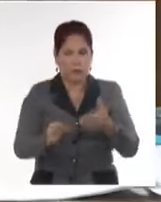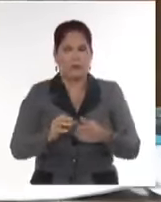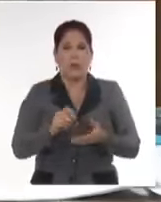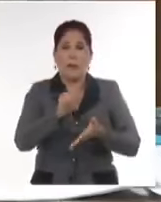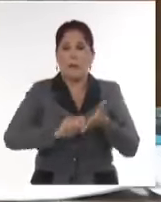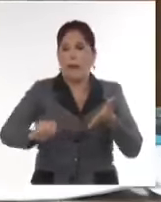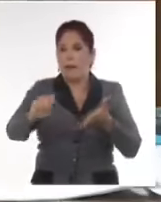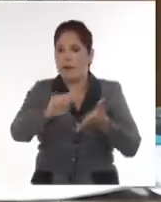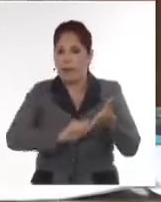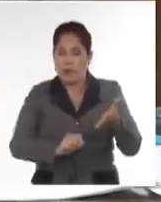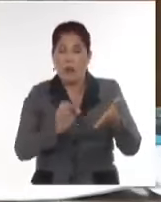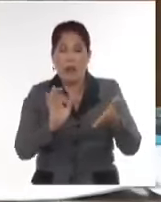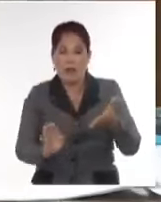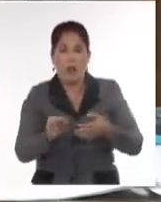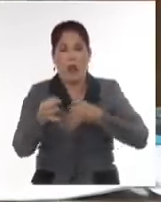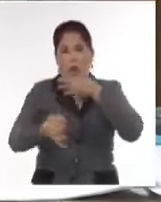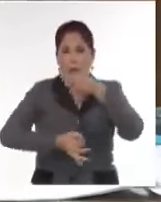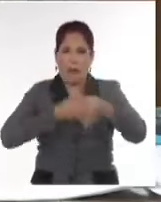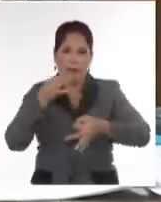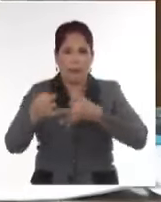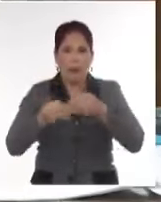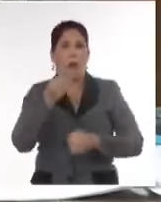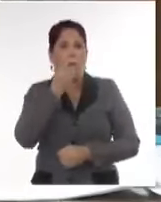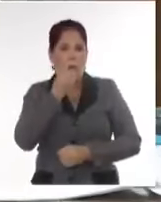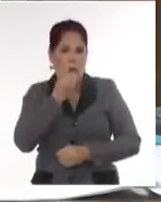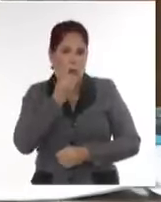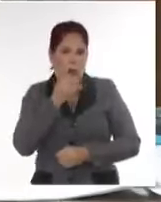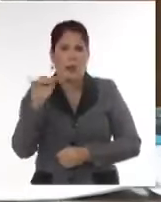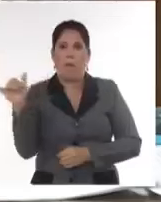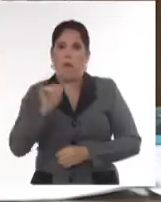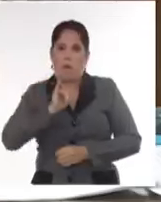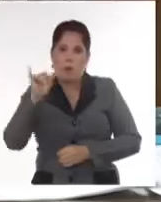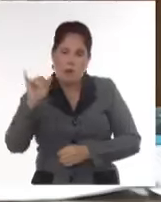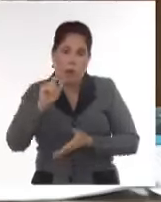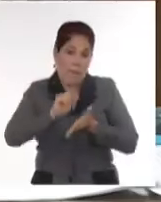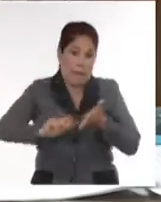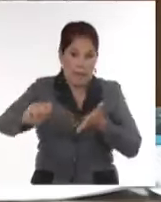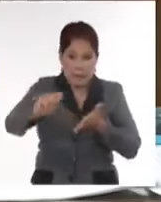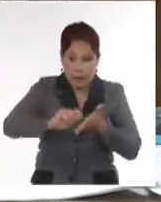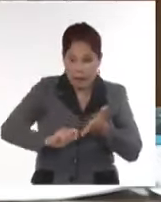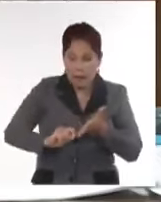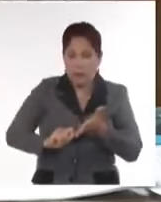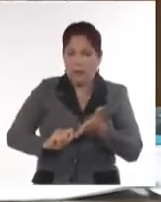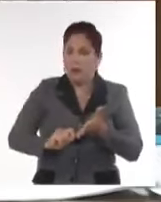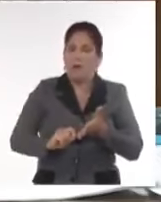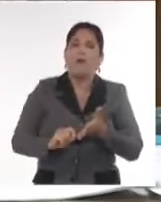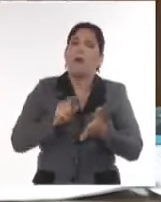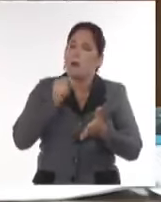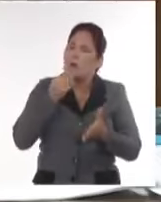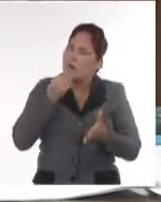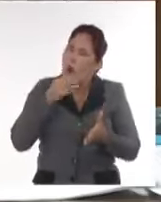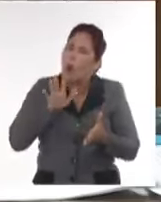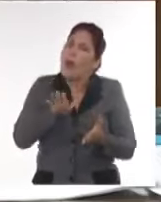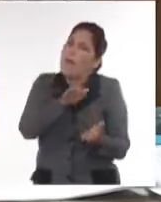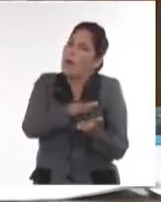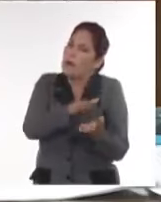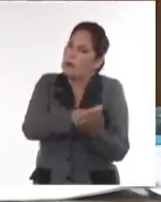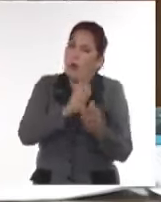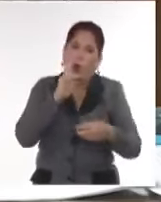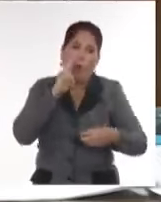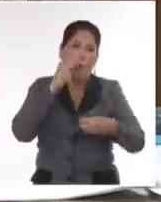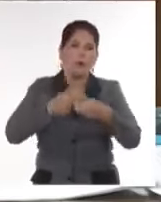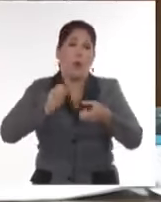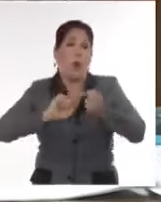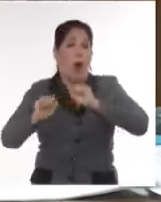que inclusive estamos diciendo que podemos hacer casi que lo imposible, reservando ese combustible para las horas